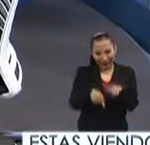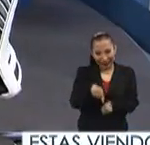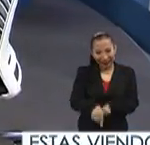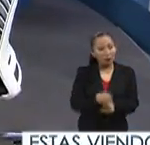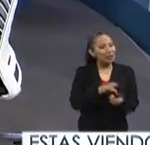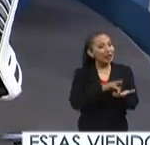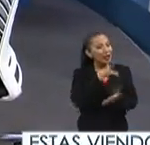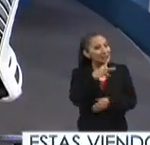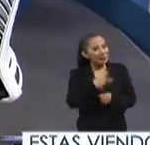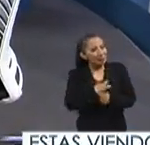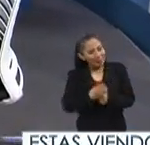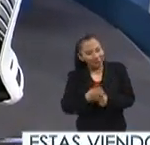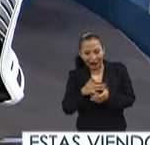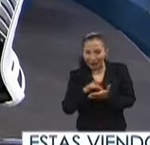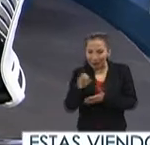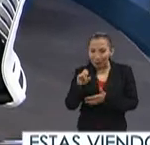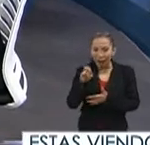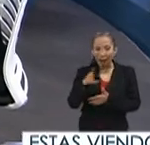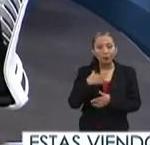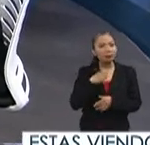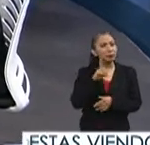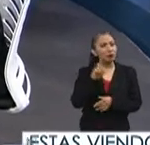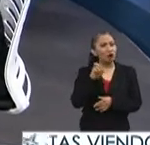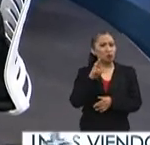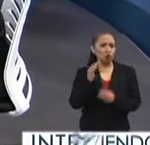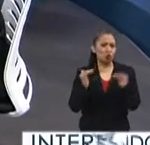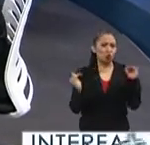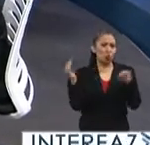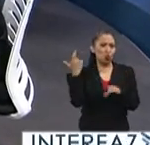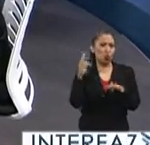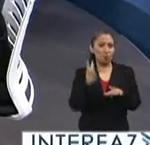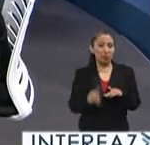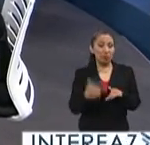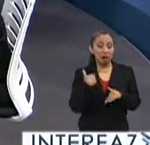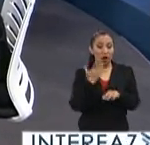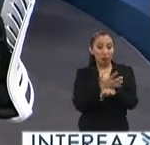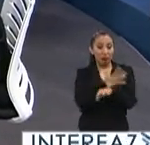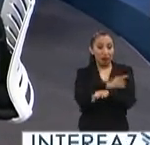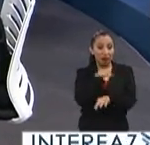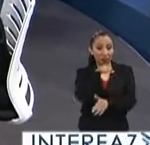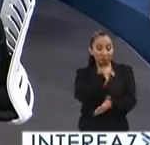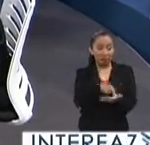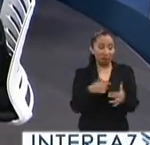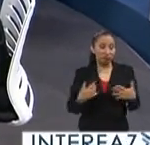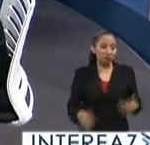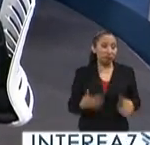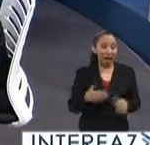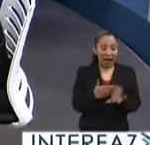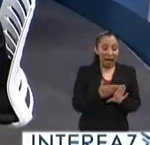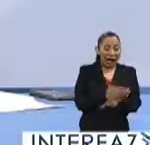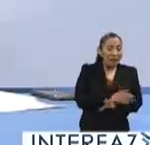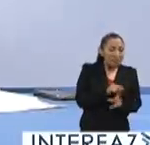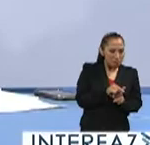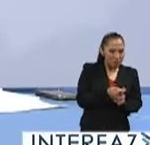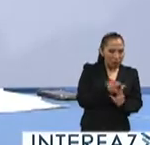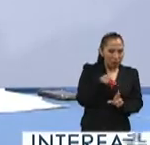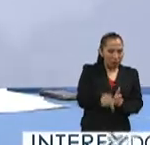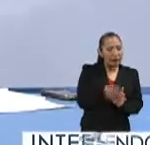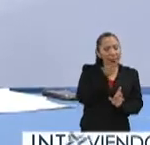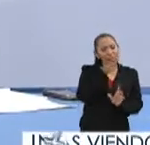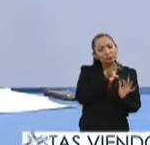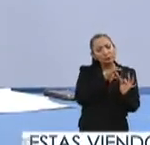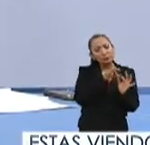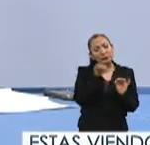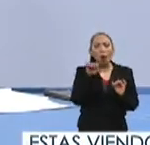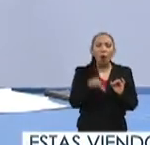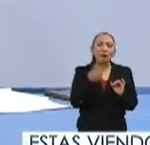aquí. Muchas gracias por la invitación, muchas gracias, Omar. Doctor, es un verdadero placer y un honor que nos acompañe en el estudio. Justo antes de entrar al aire comentábamos